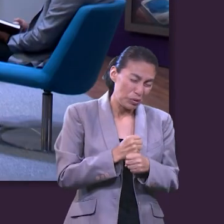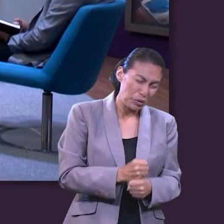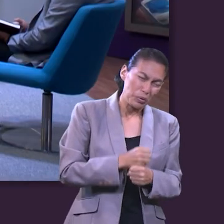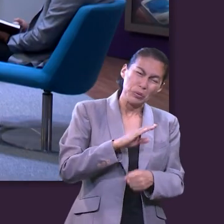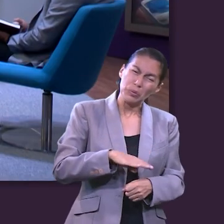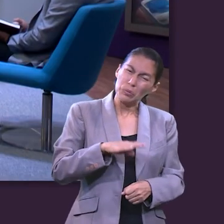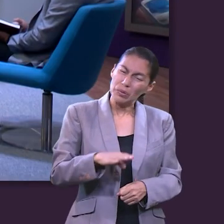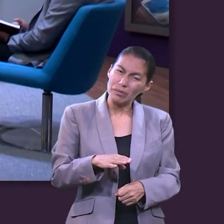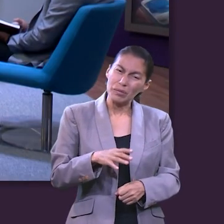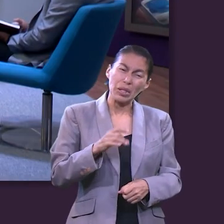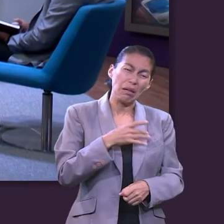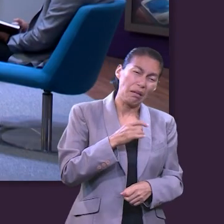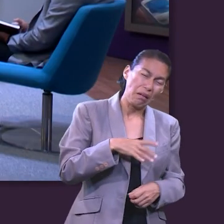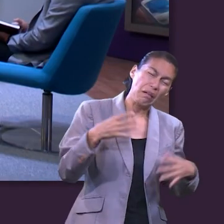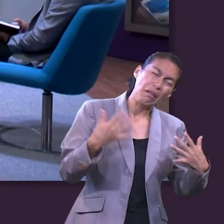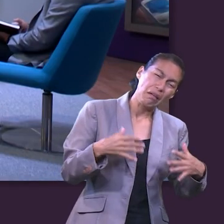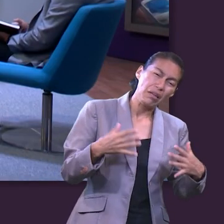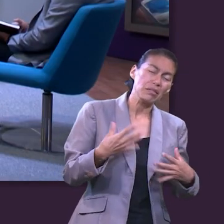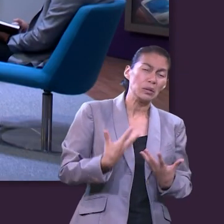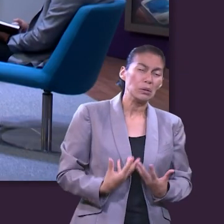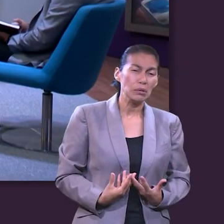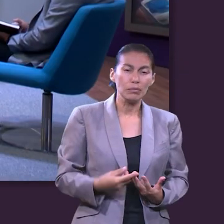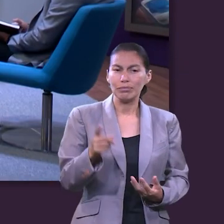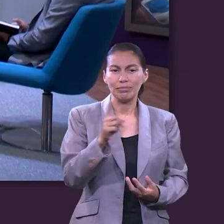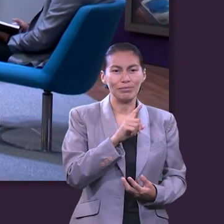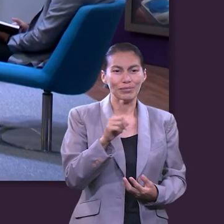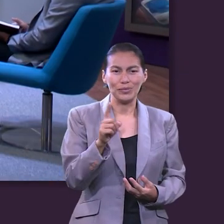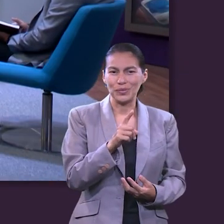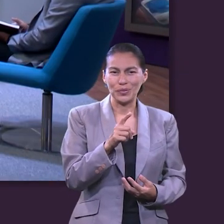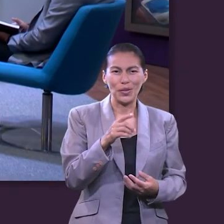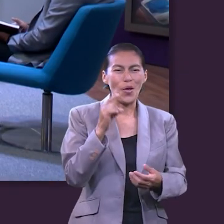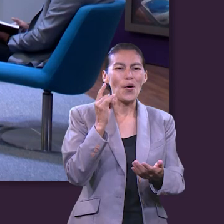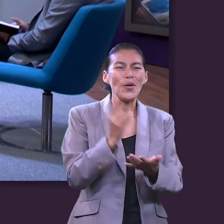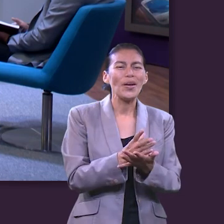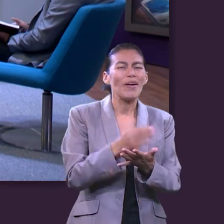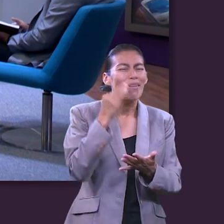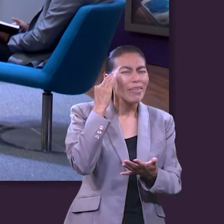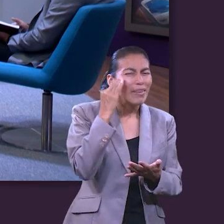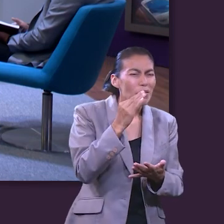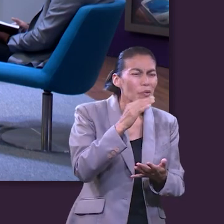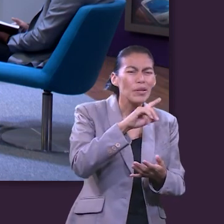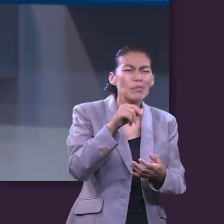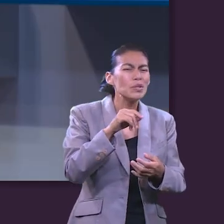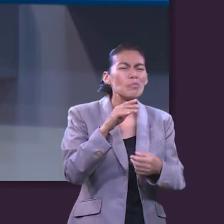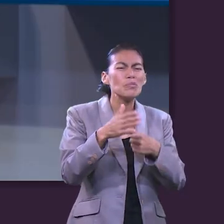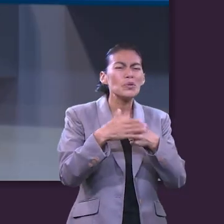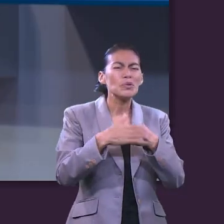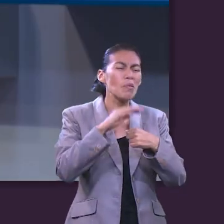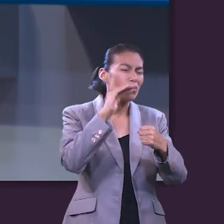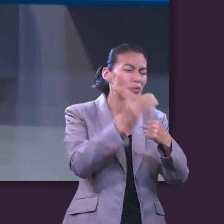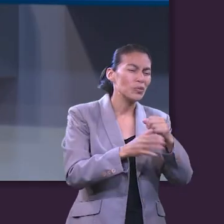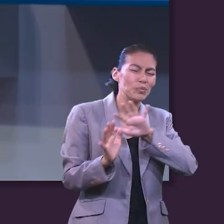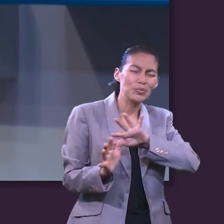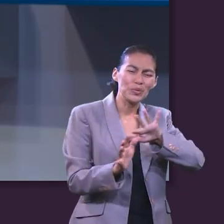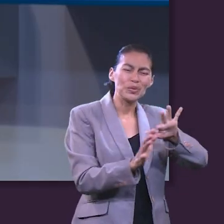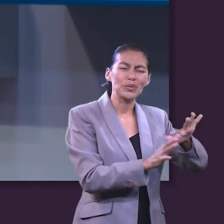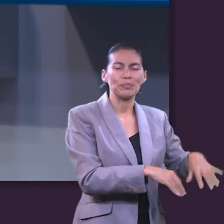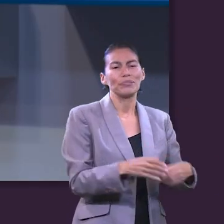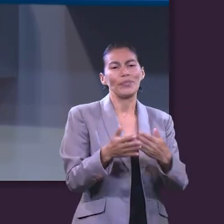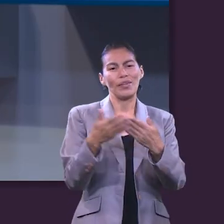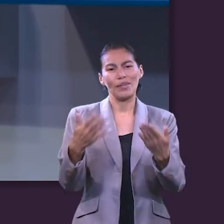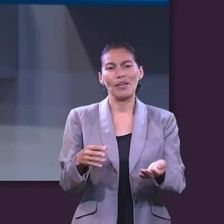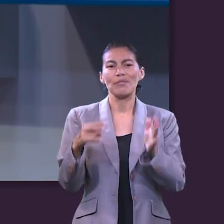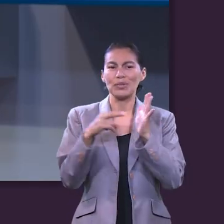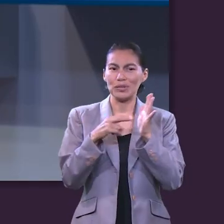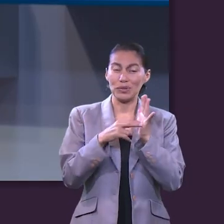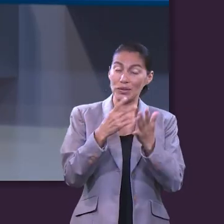nuestra vista en las cosas que vienen y en el plan que Él tiene para nosotros. Así que para terminar me gustaría